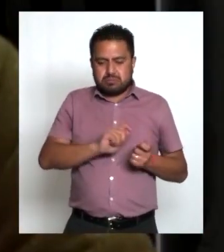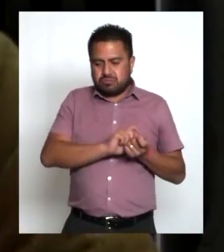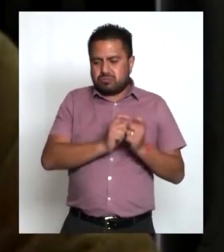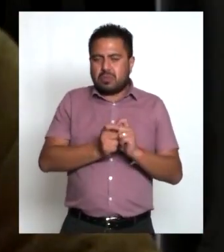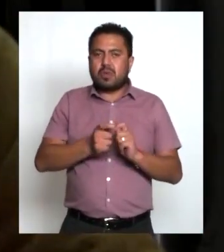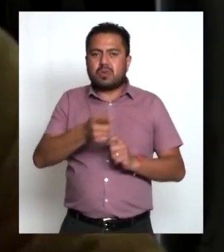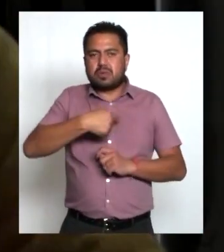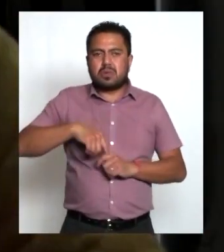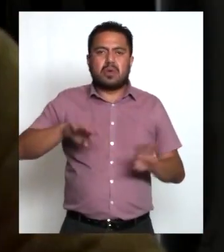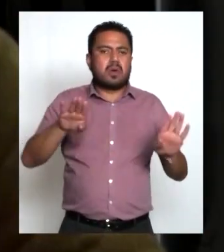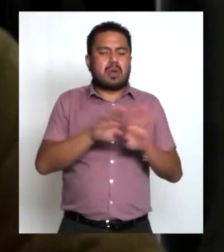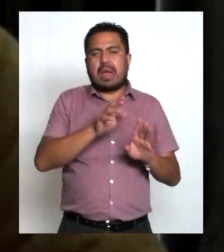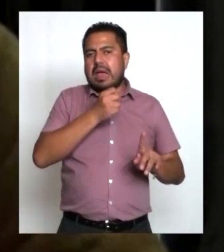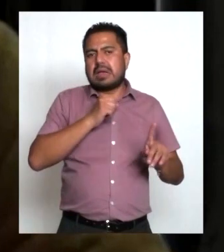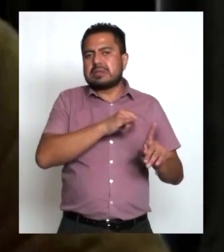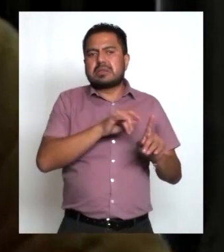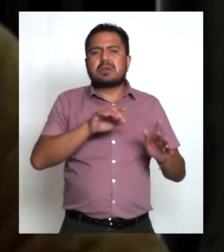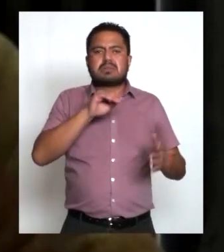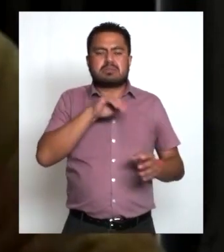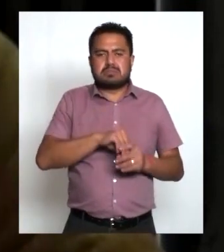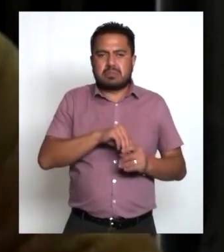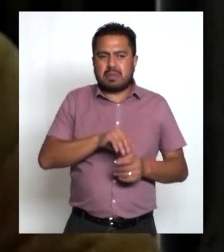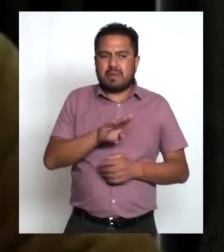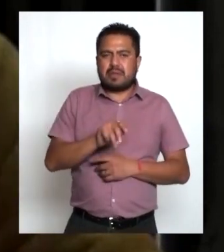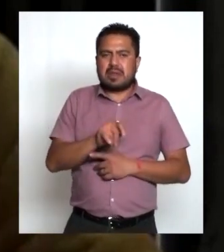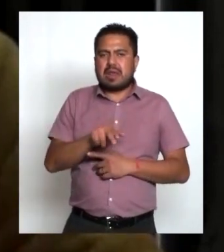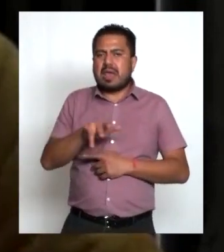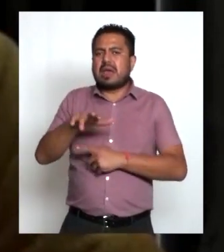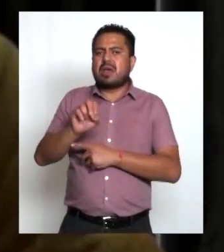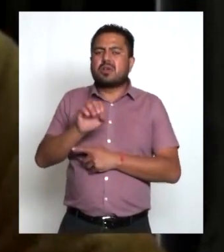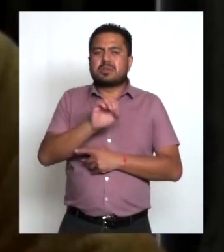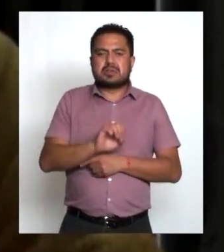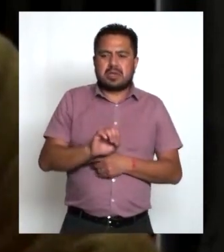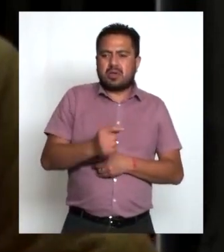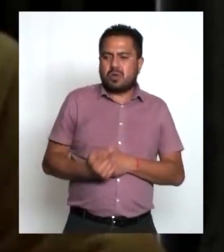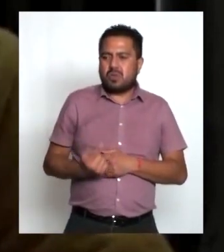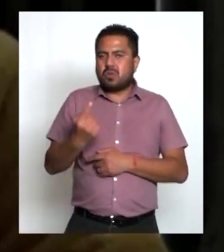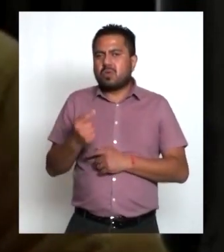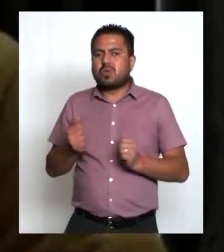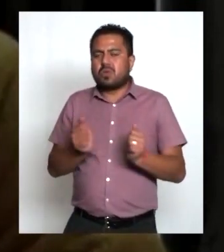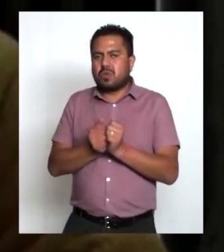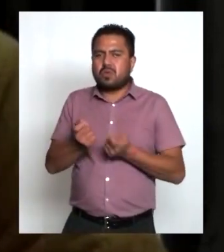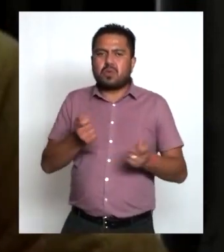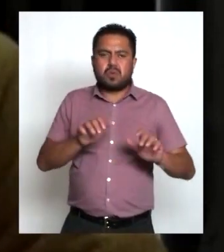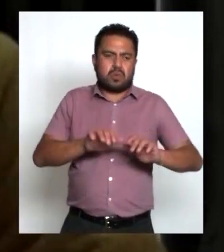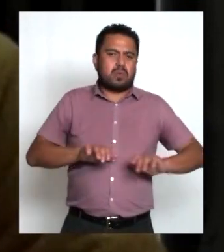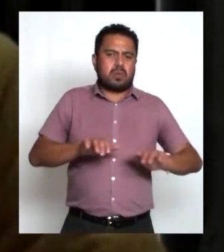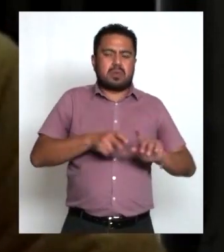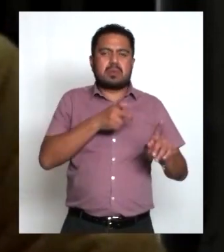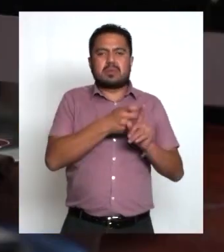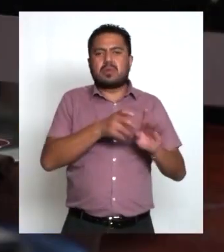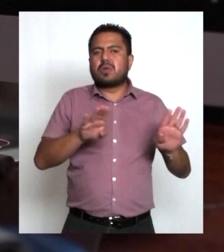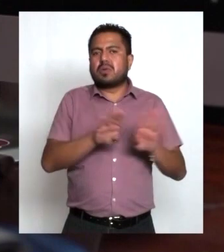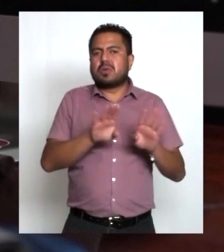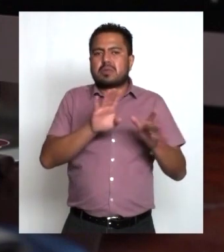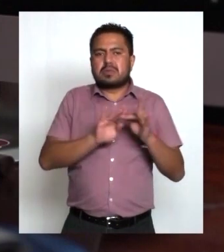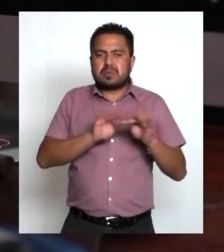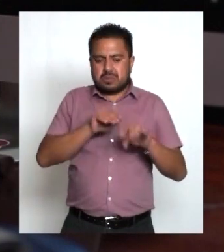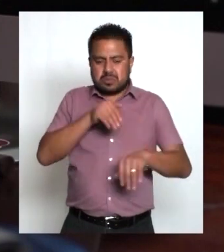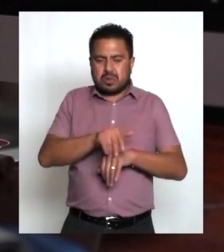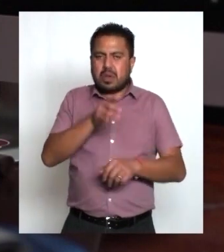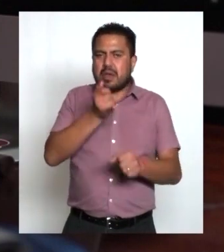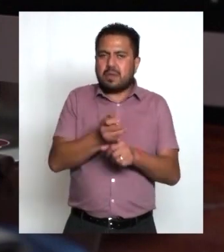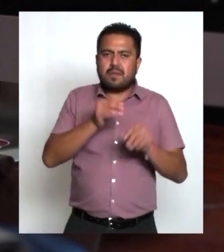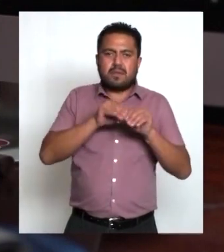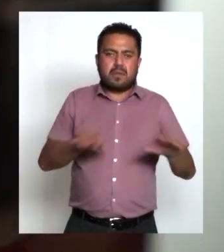la interpretamos. Como tal, pues el código binario, que es los ceros y los unos, que son los que manejan las computadoras, es como se mide